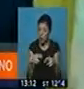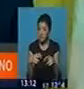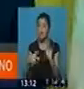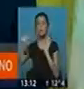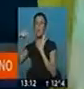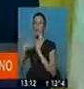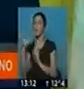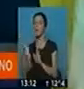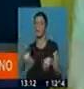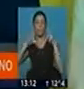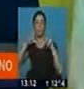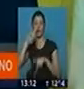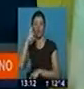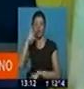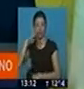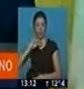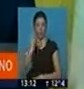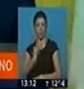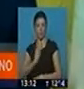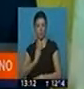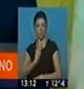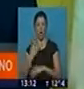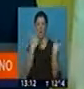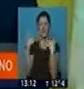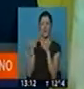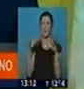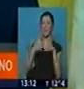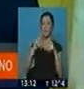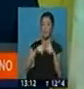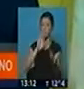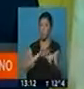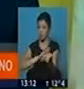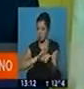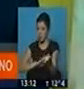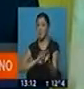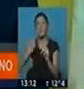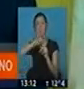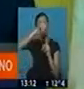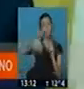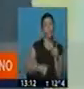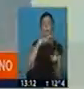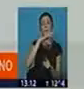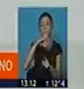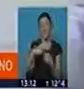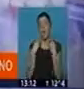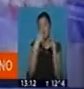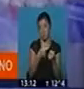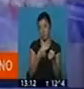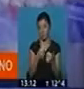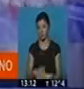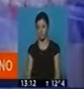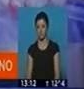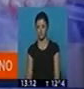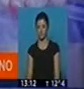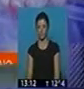interés personal, por encima del interés de la izquierda, han provocado la mejora de los resultados electorales de la derecha.